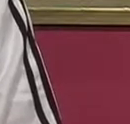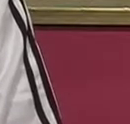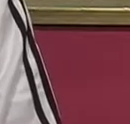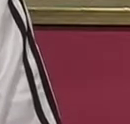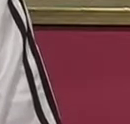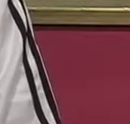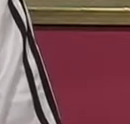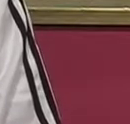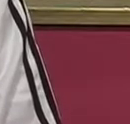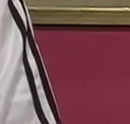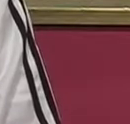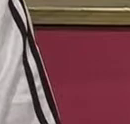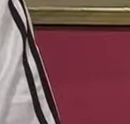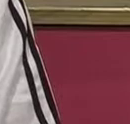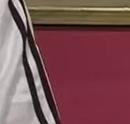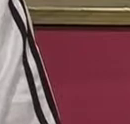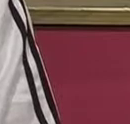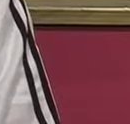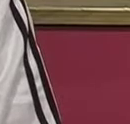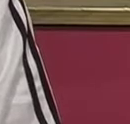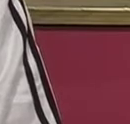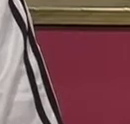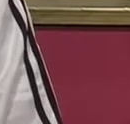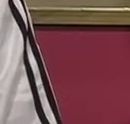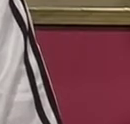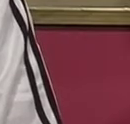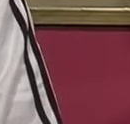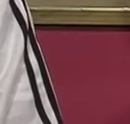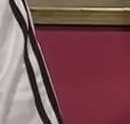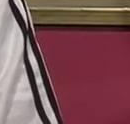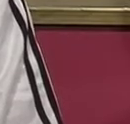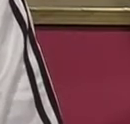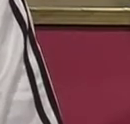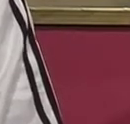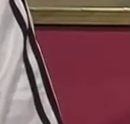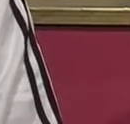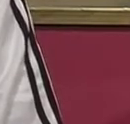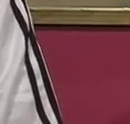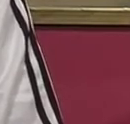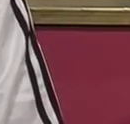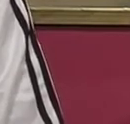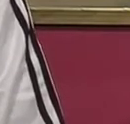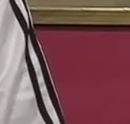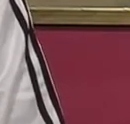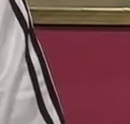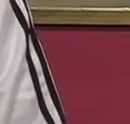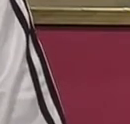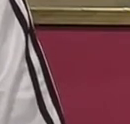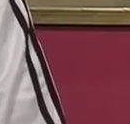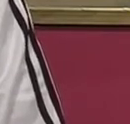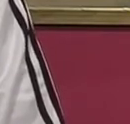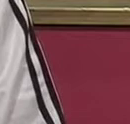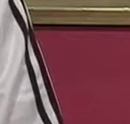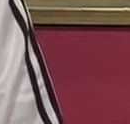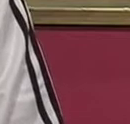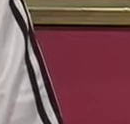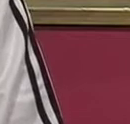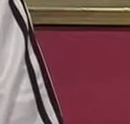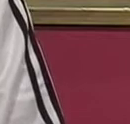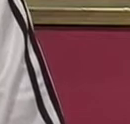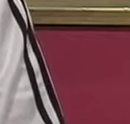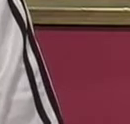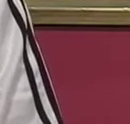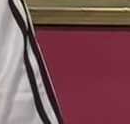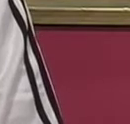Salvador aparece solamente como 16 veces en el en la biblia y la palabra señor aparece como 450 veces en la Biblia vemos acá